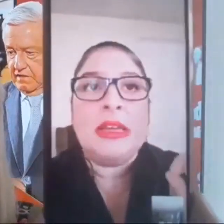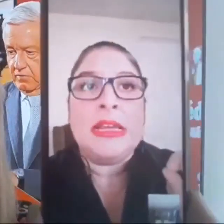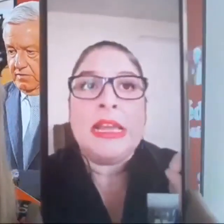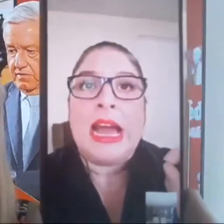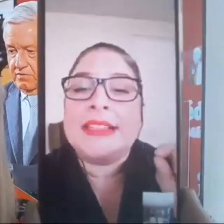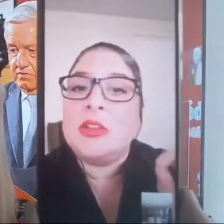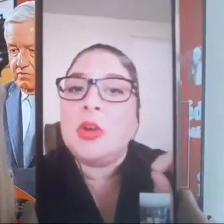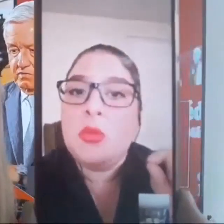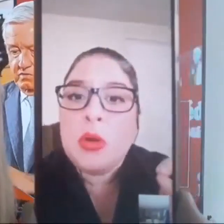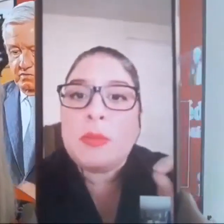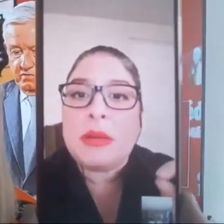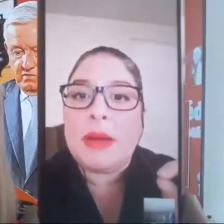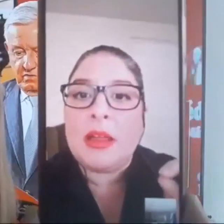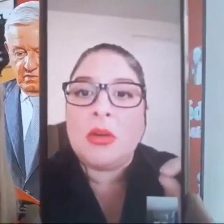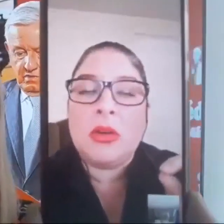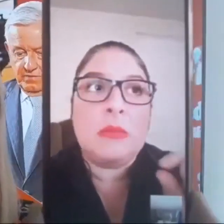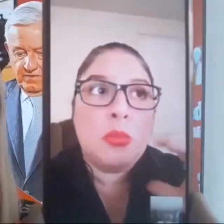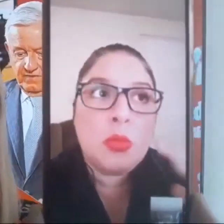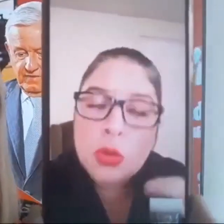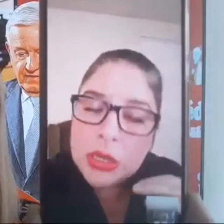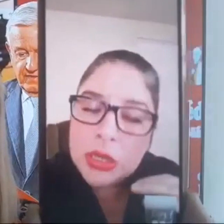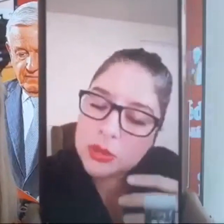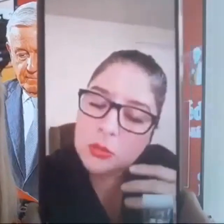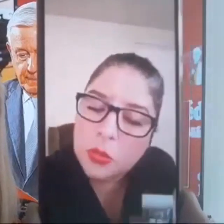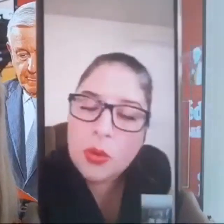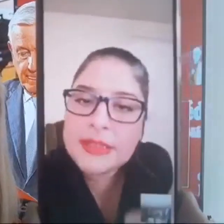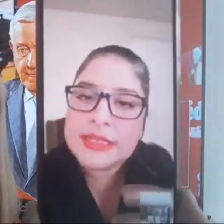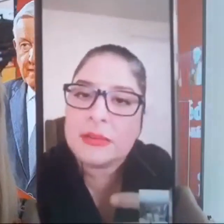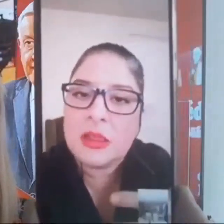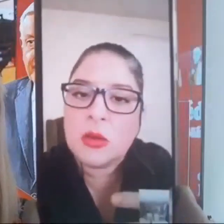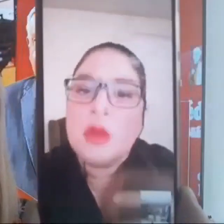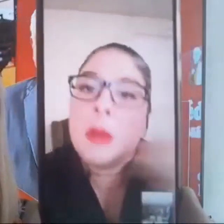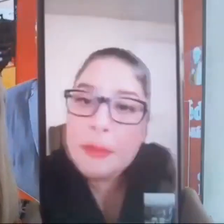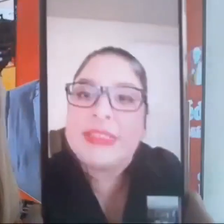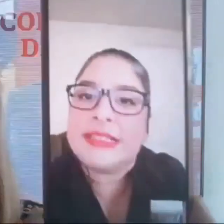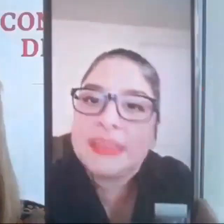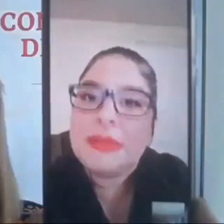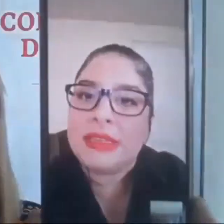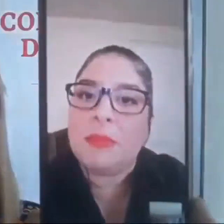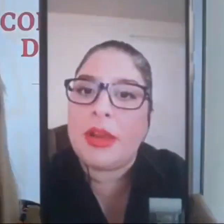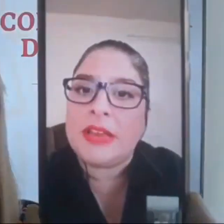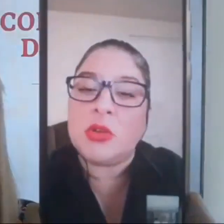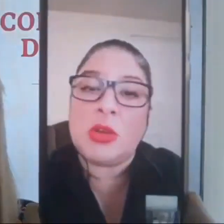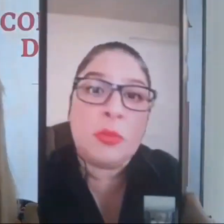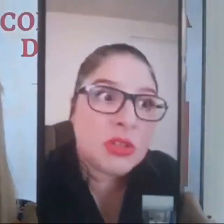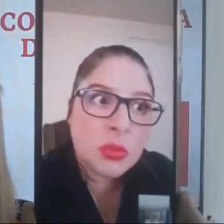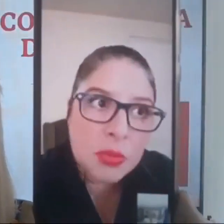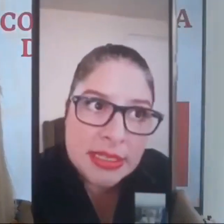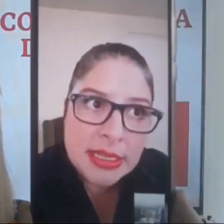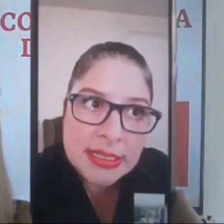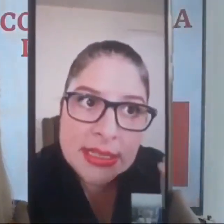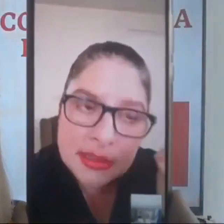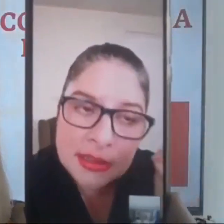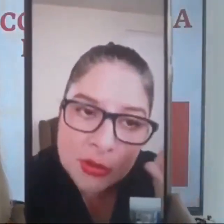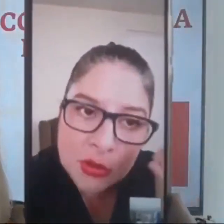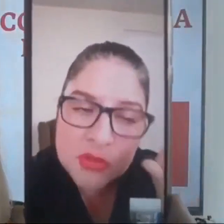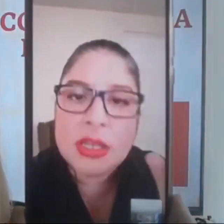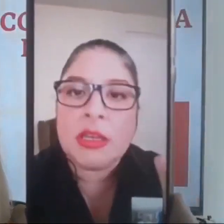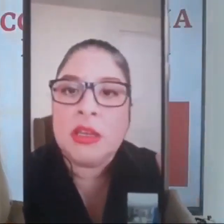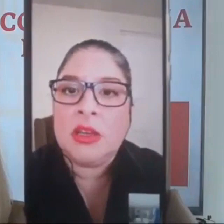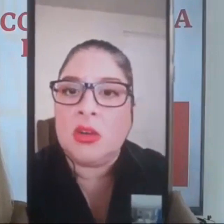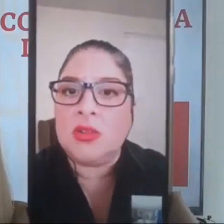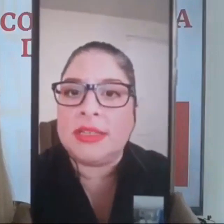que Gertz Manero ha sido muy privado y ha estado muy reservado precisamente por eso. Y por eso tuvo